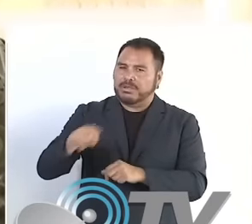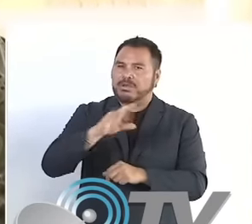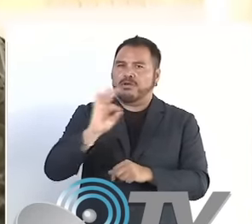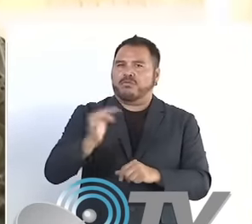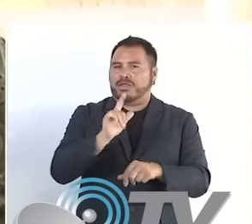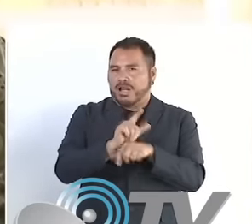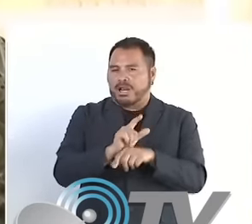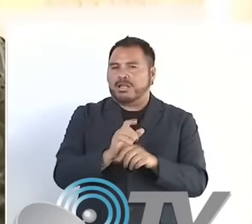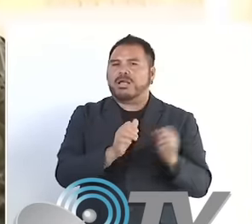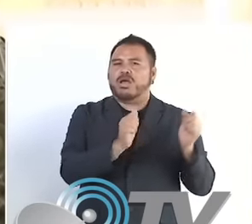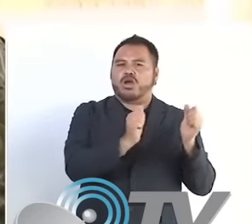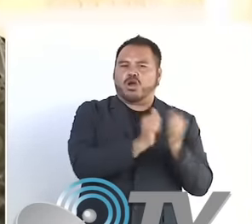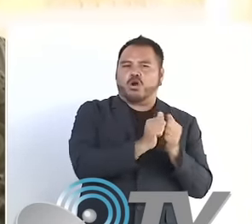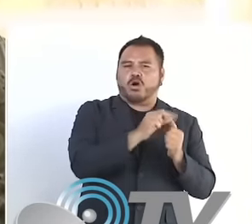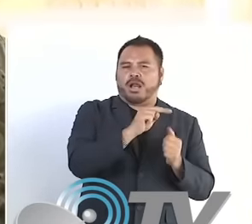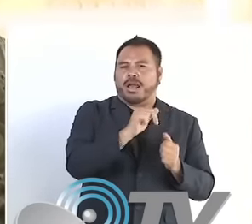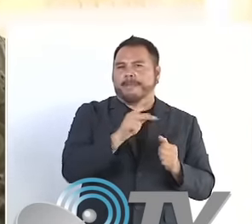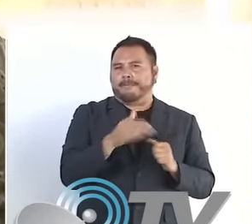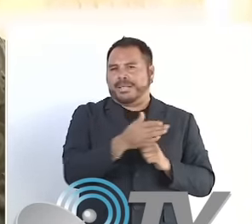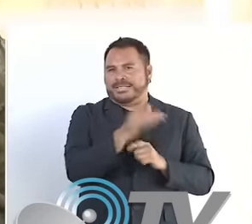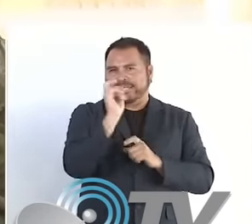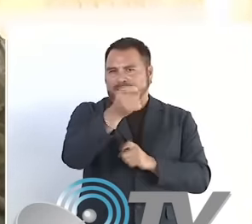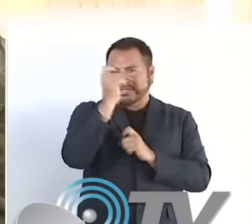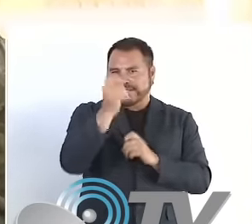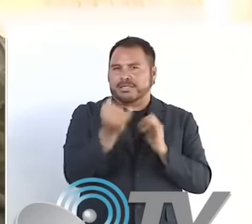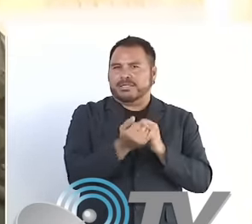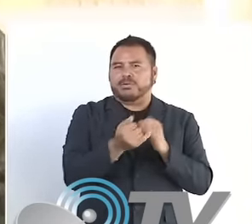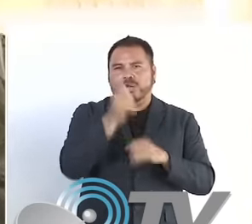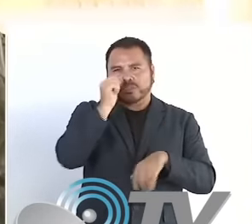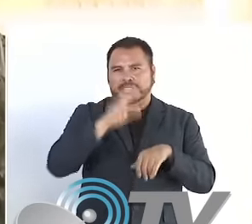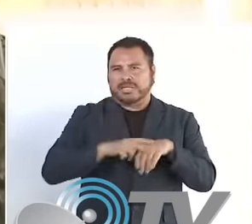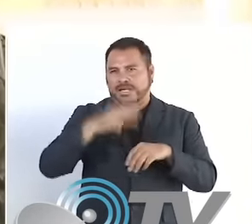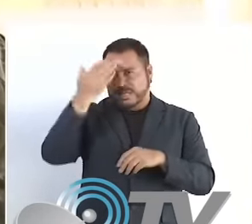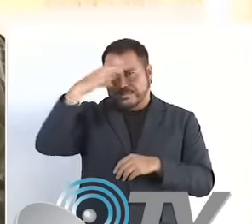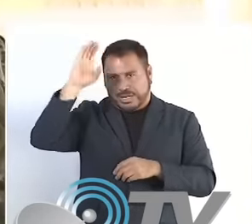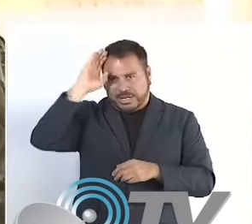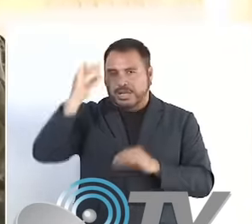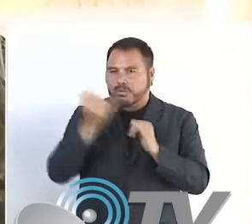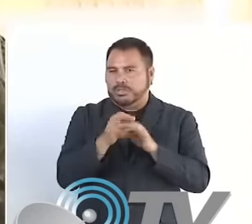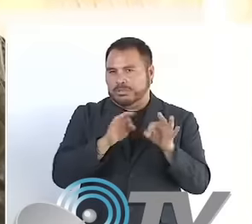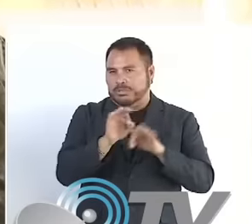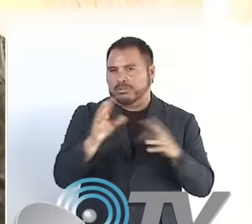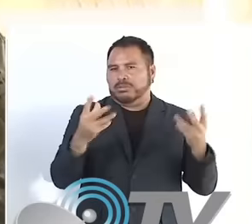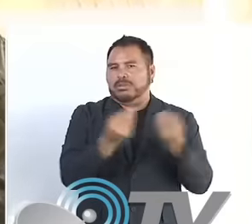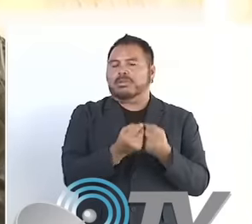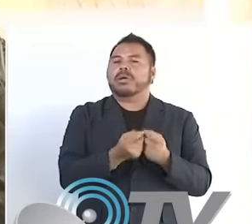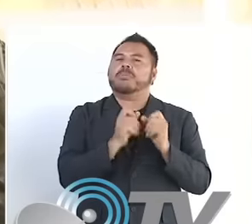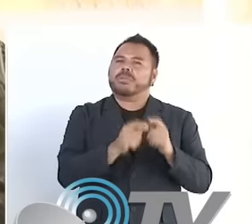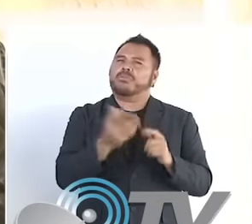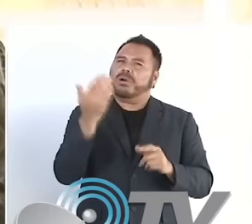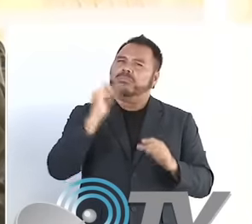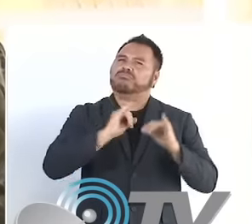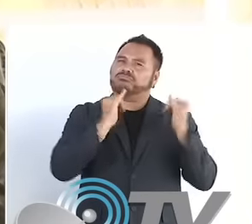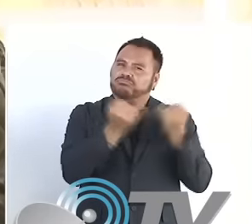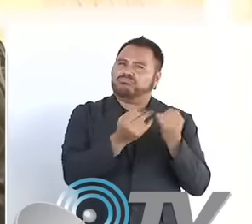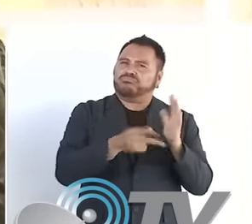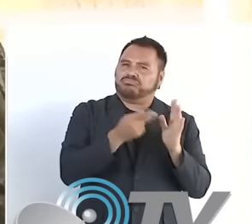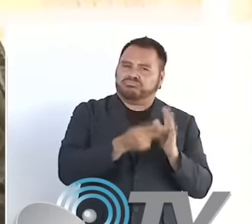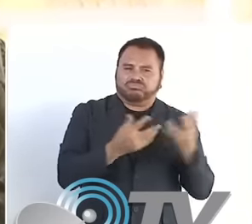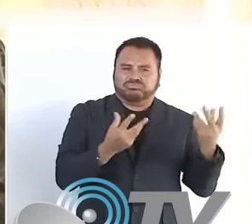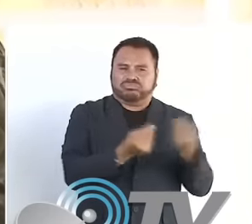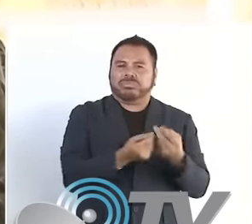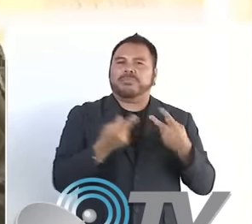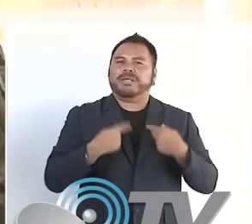de CONAPESCA, de Pesca y la Secretaría de Marina. También se ha tenido muchas pláticas de concientización